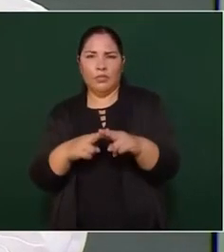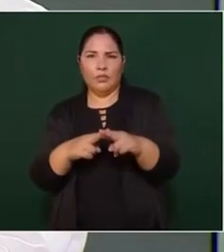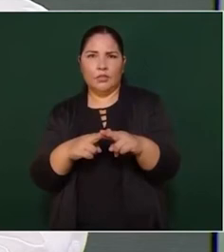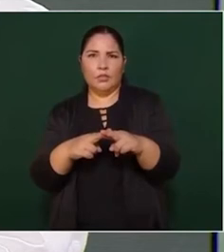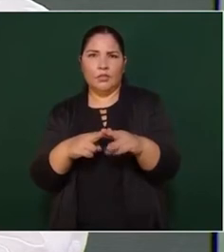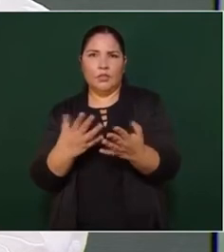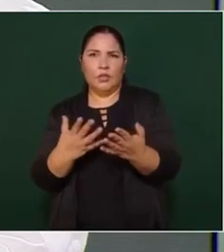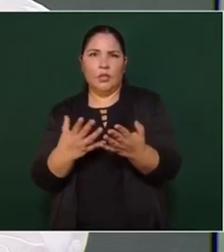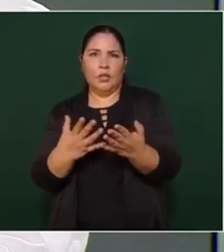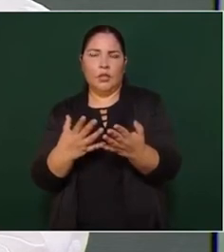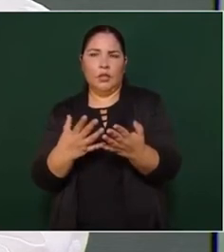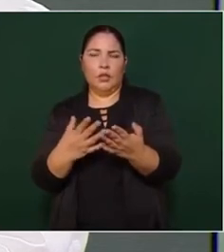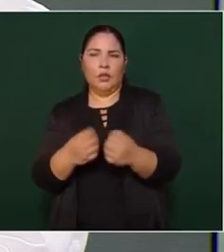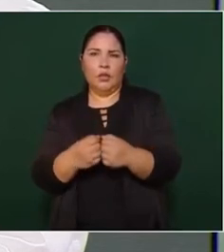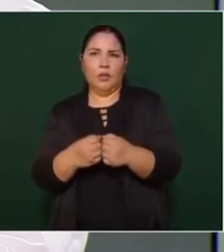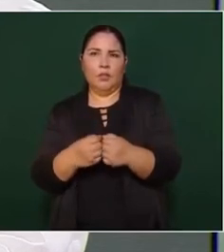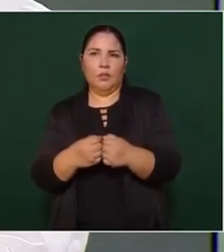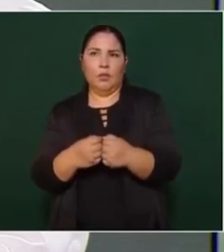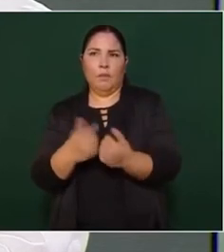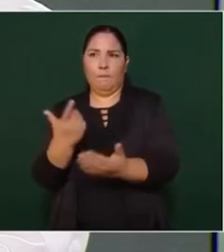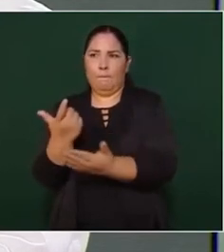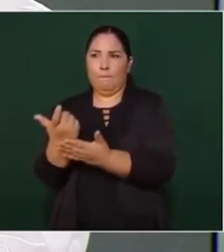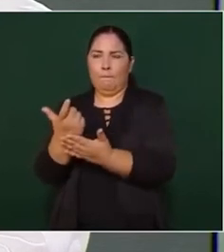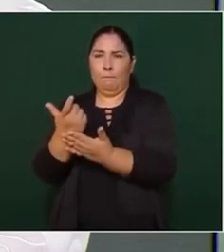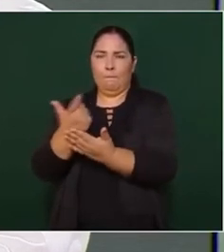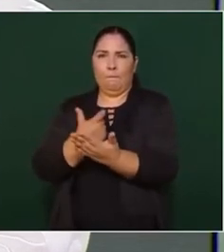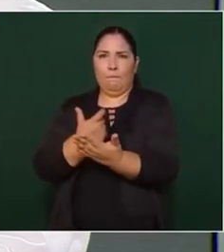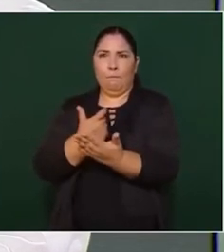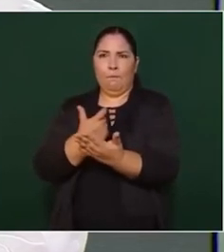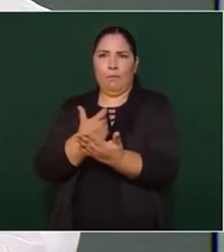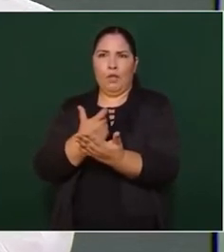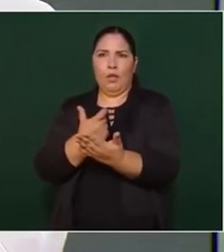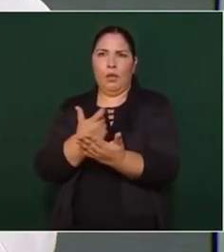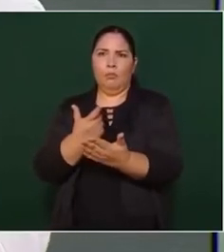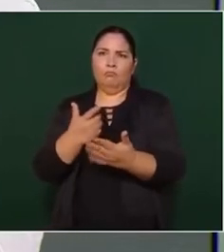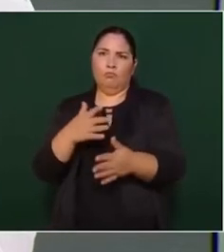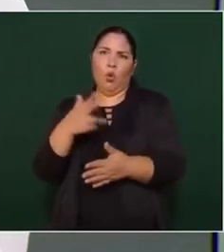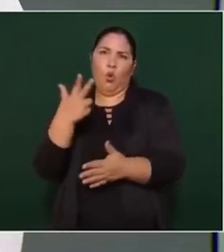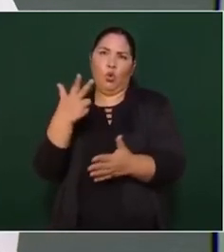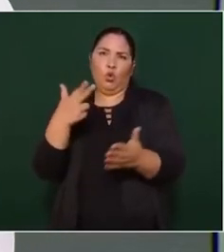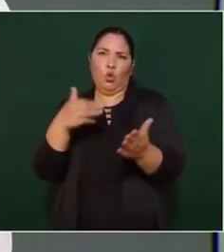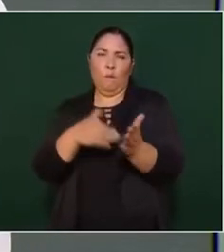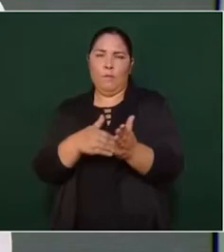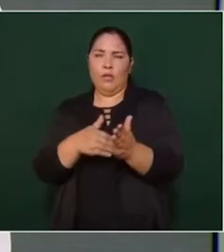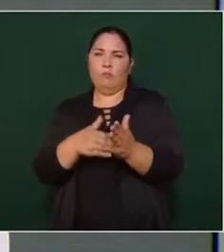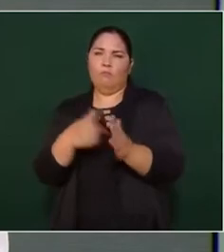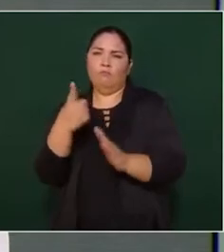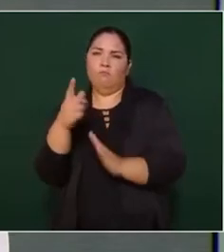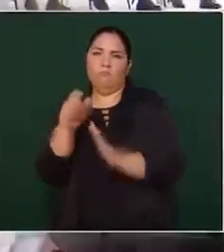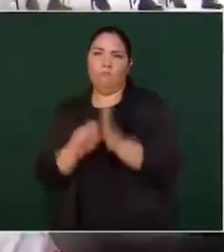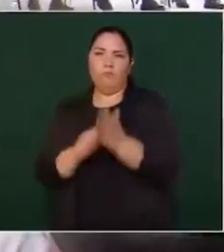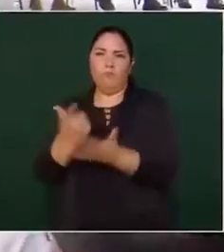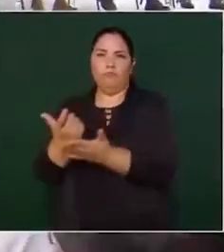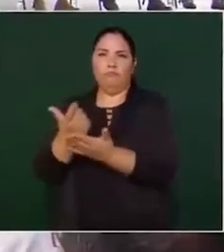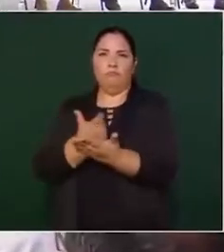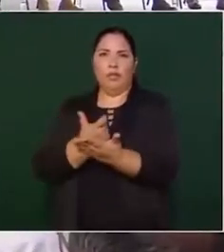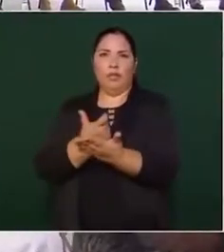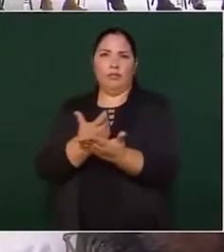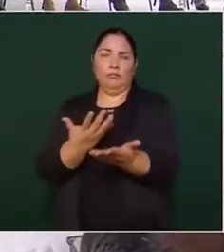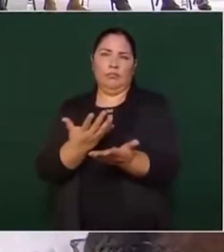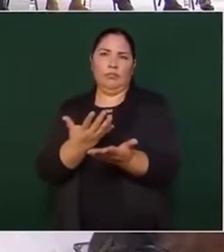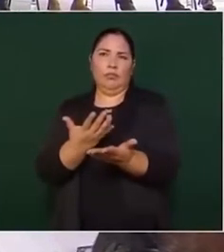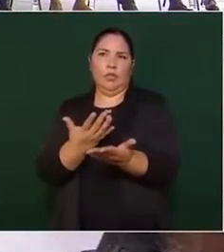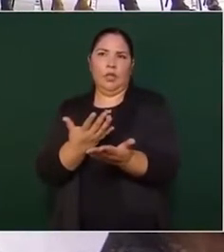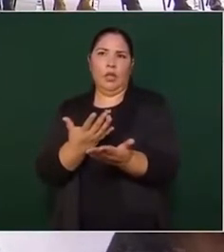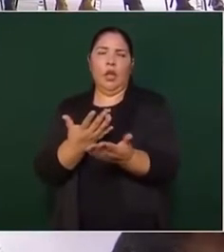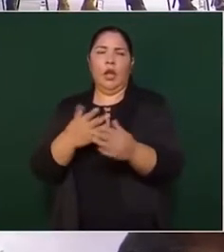que estaban recibiendo hasta 8,000 pesos mensuales. Y el promedio, en el